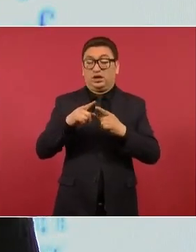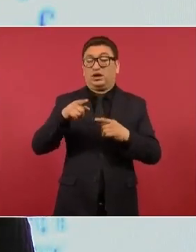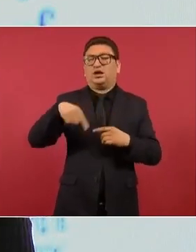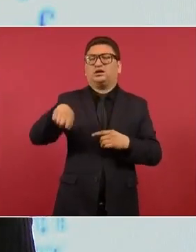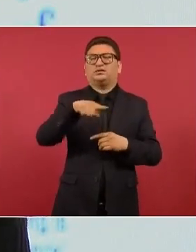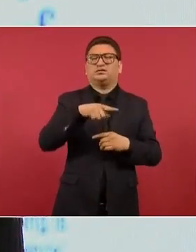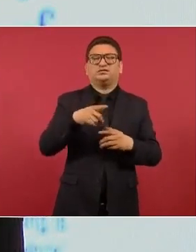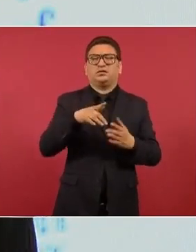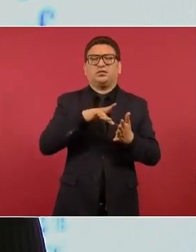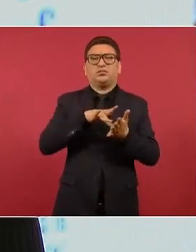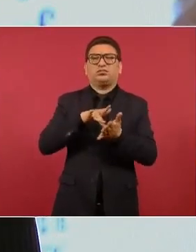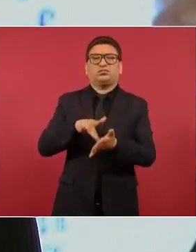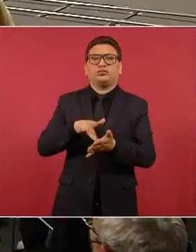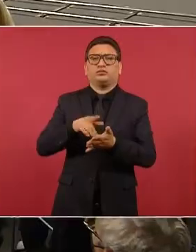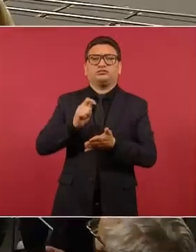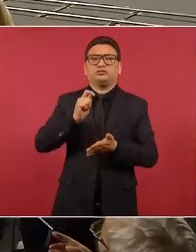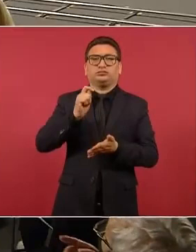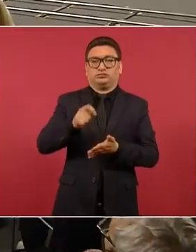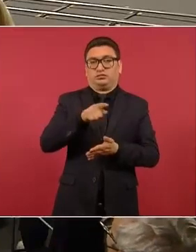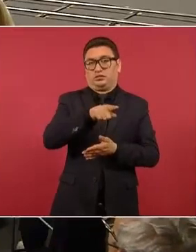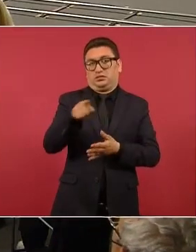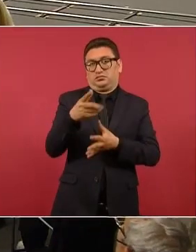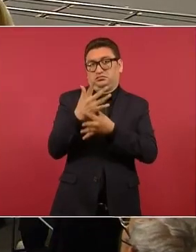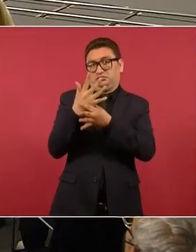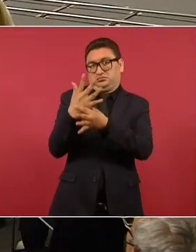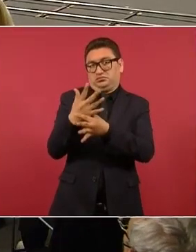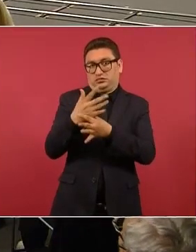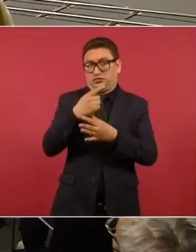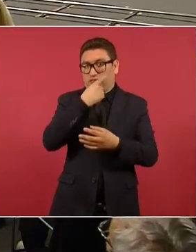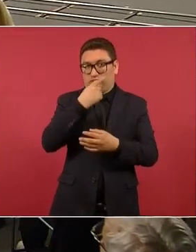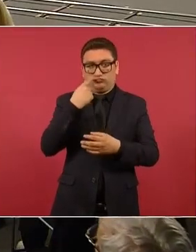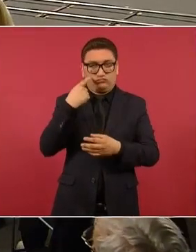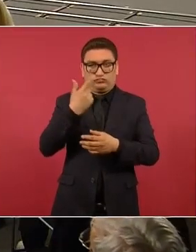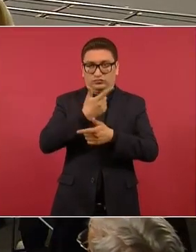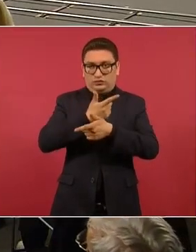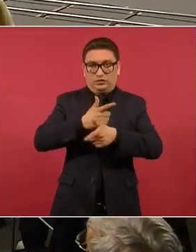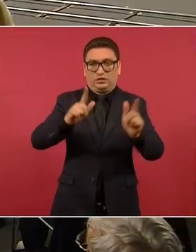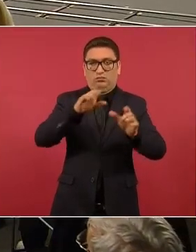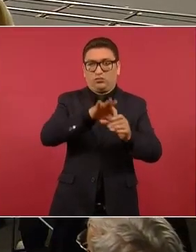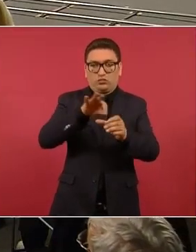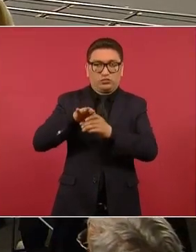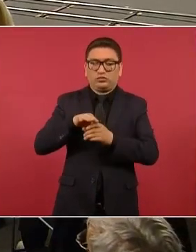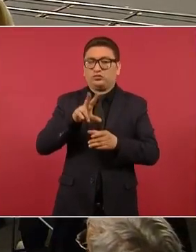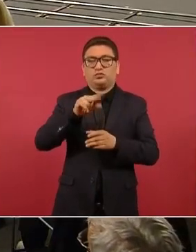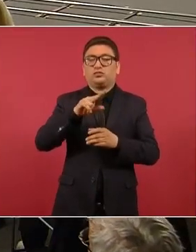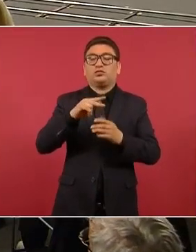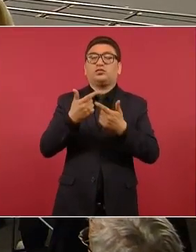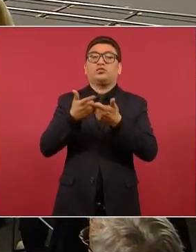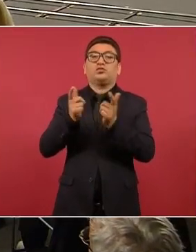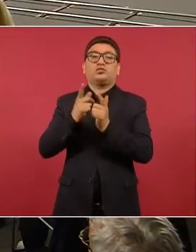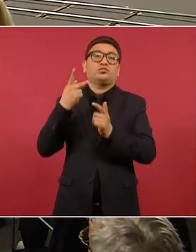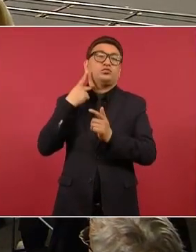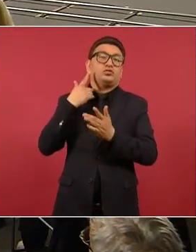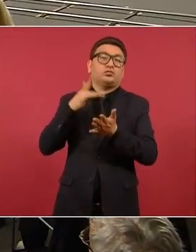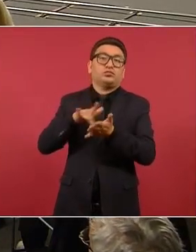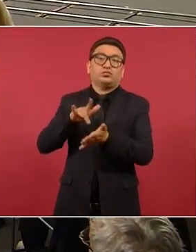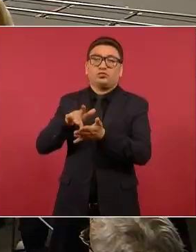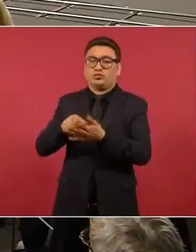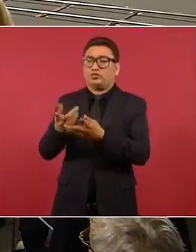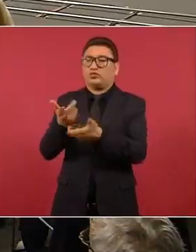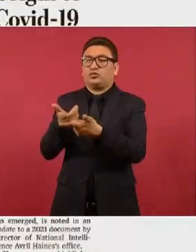a lo que dicen ellos que es democracia, sino en apoyo a los partidos políticos y a la